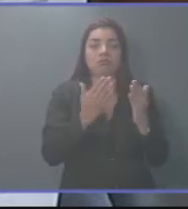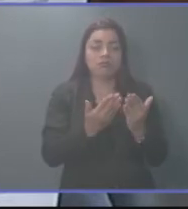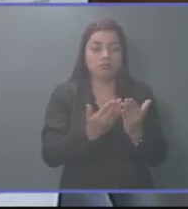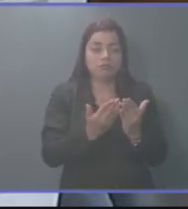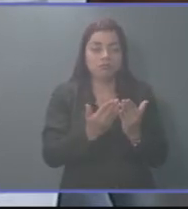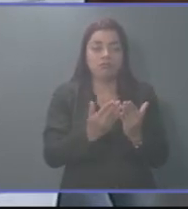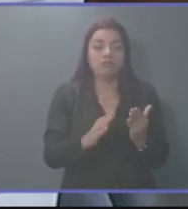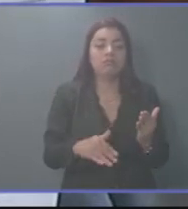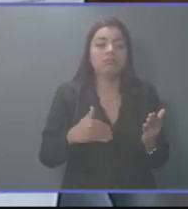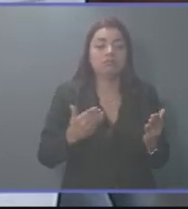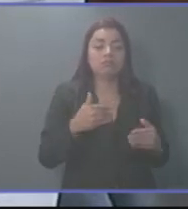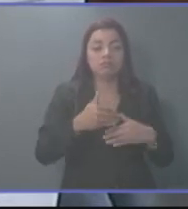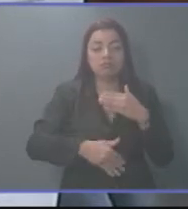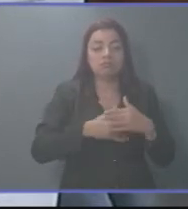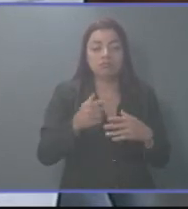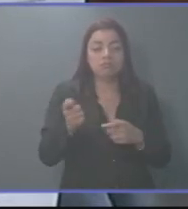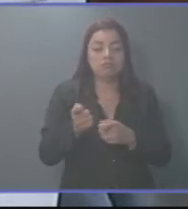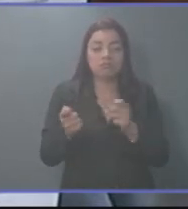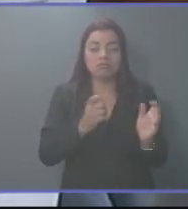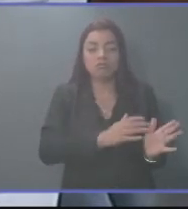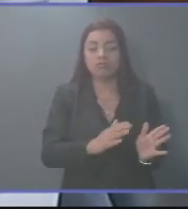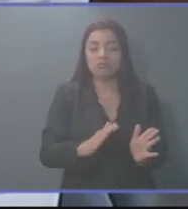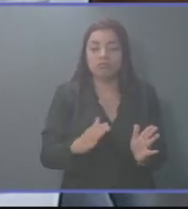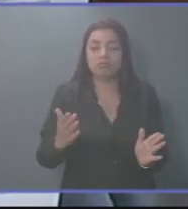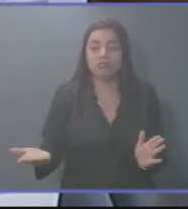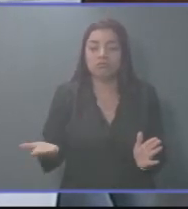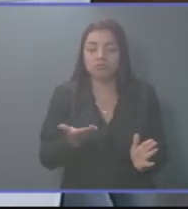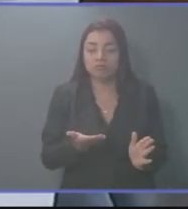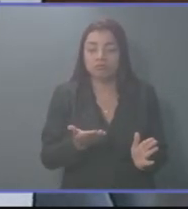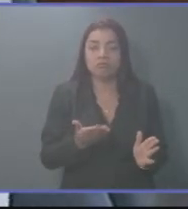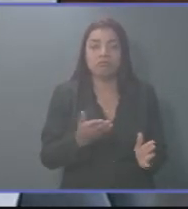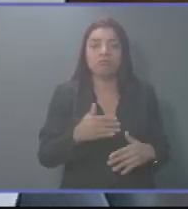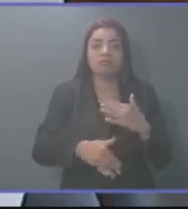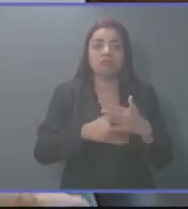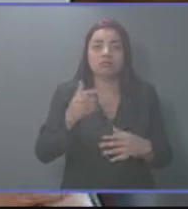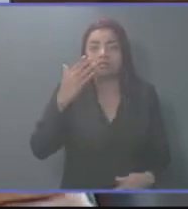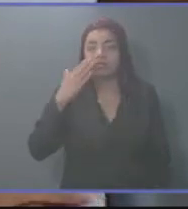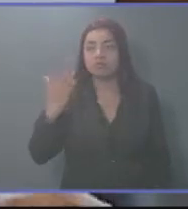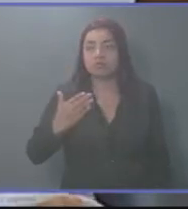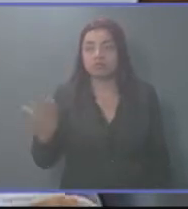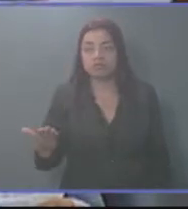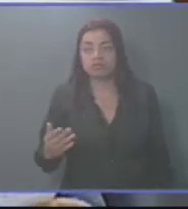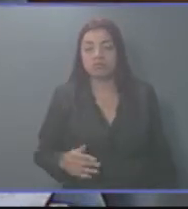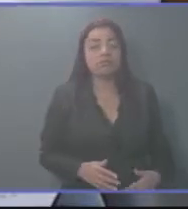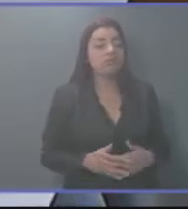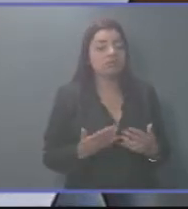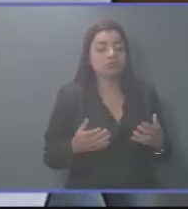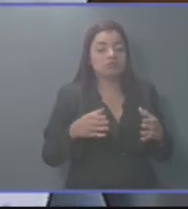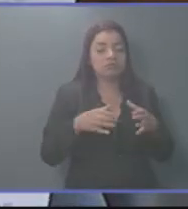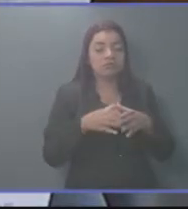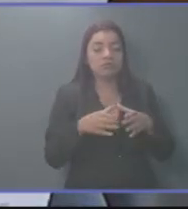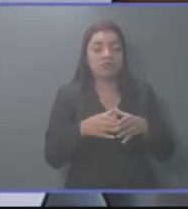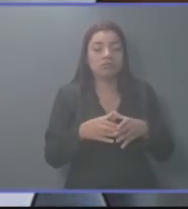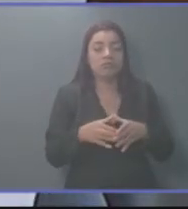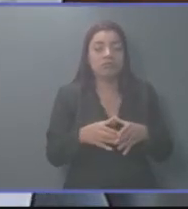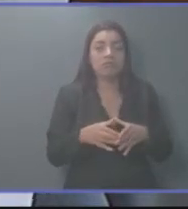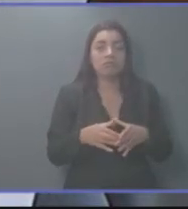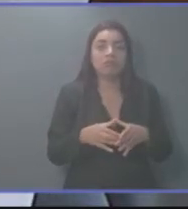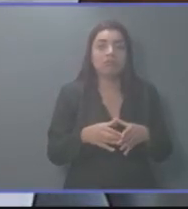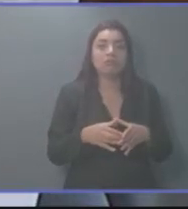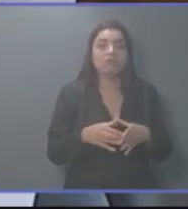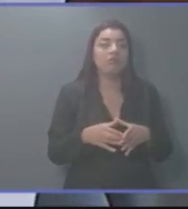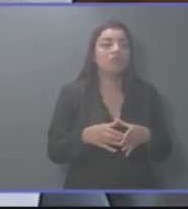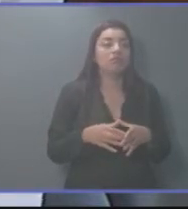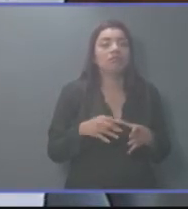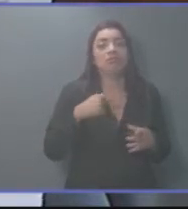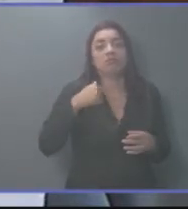República para ejercer el control territorial en el ámbito rural. La comisión que suscribe